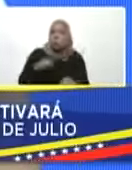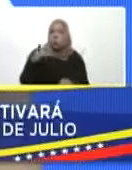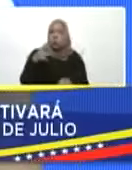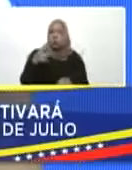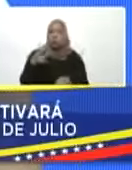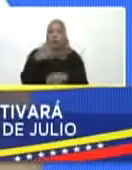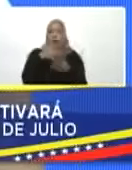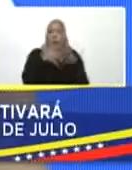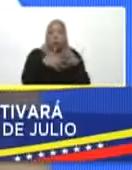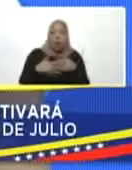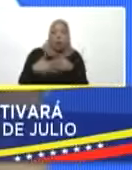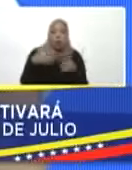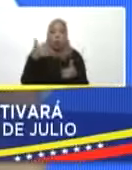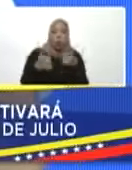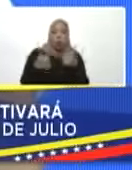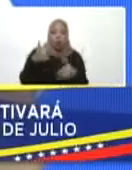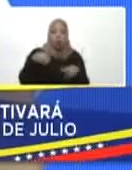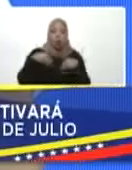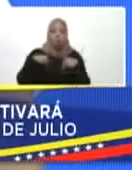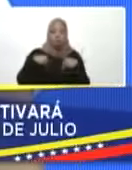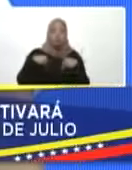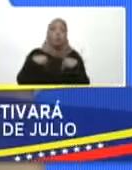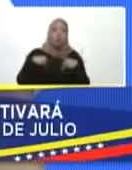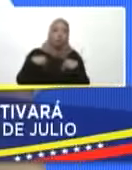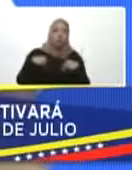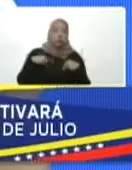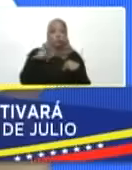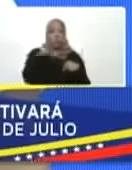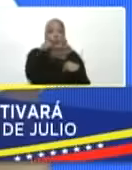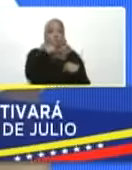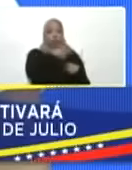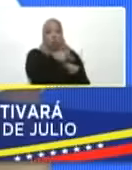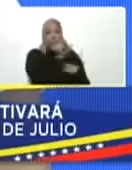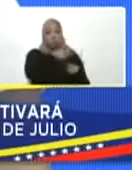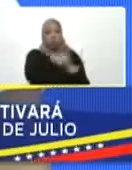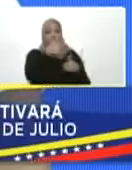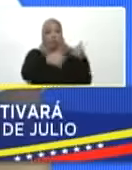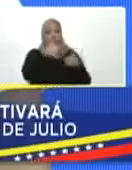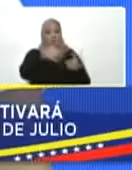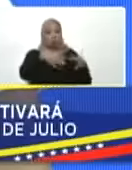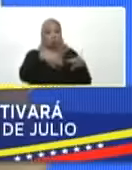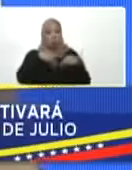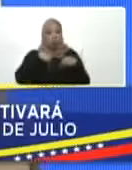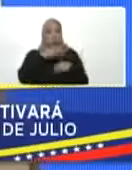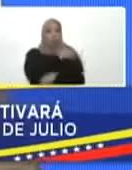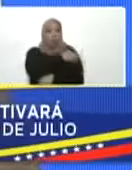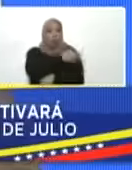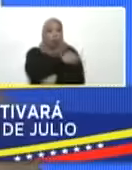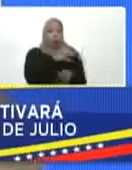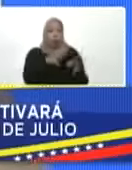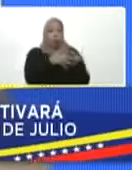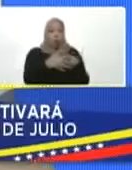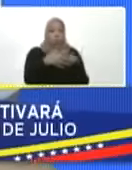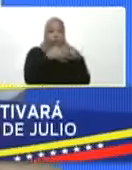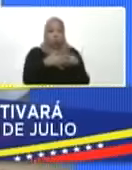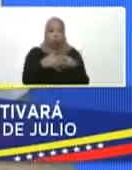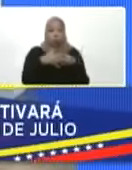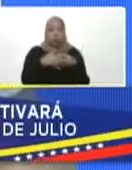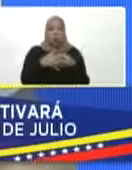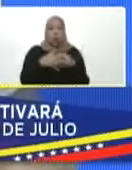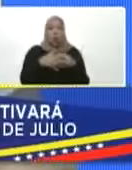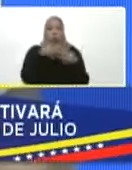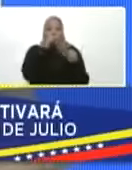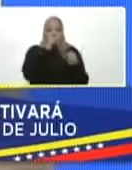de los Estados Unidos. Ellos lo asumen así, ellos dicen que es su candidato. El candidato Pendón es su candidato. Así que ese modelo